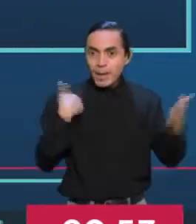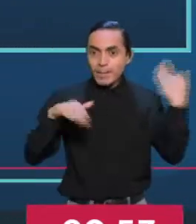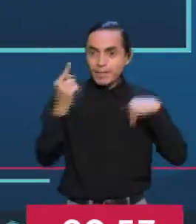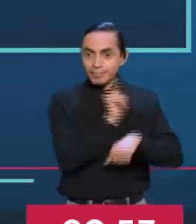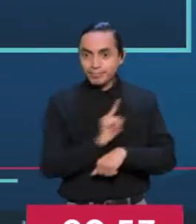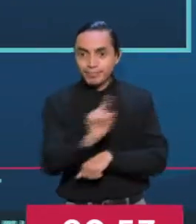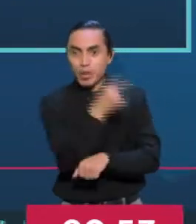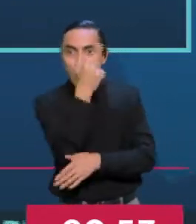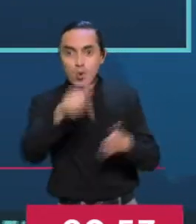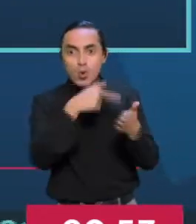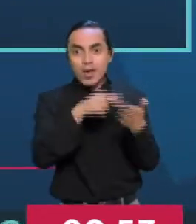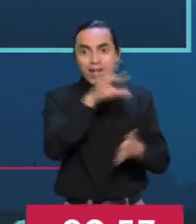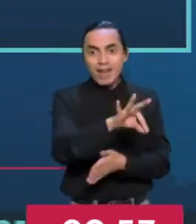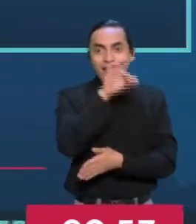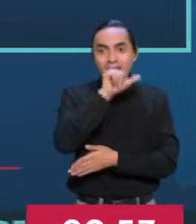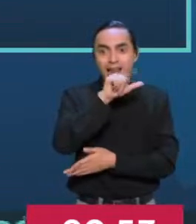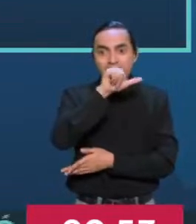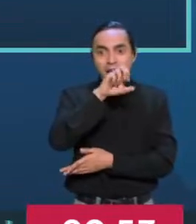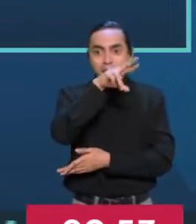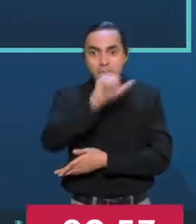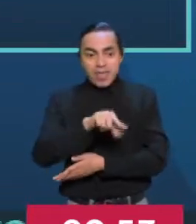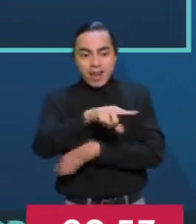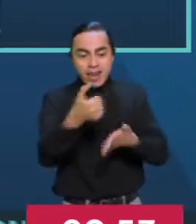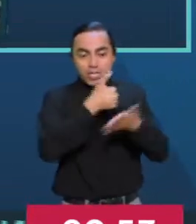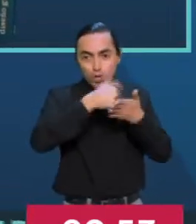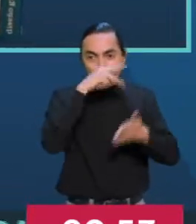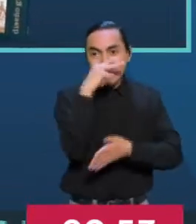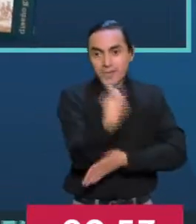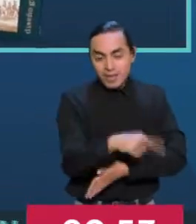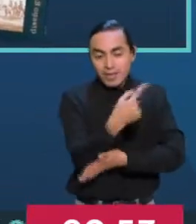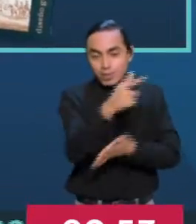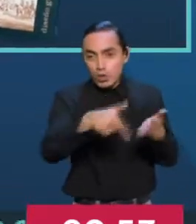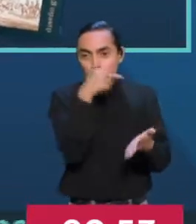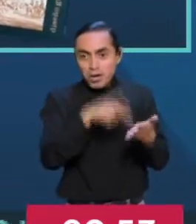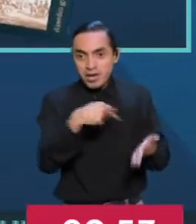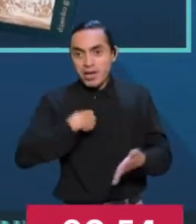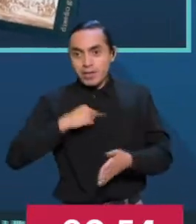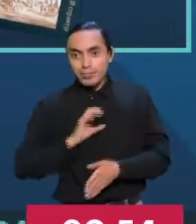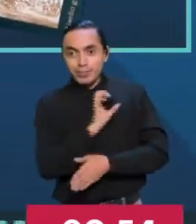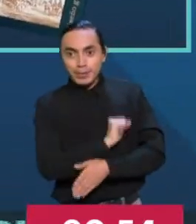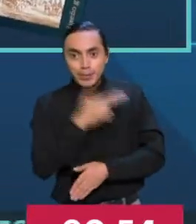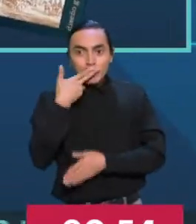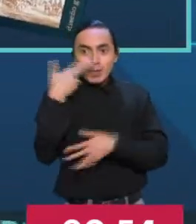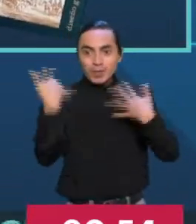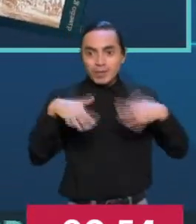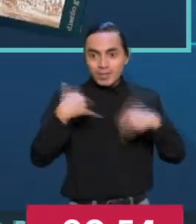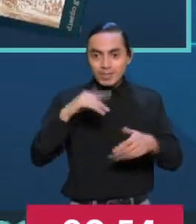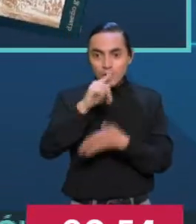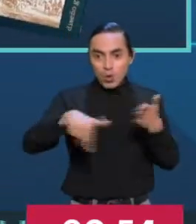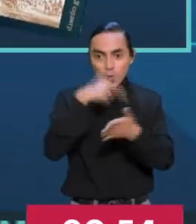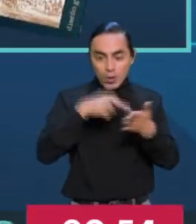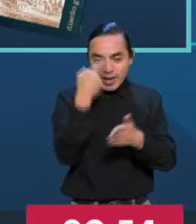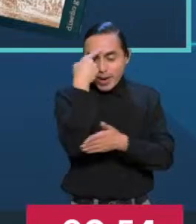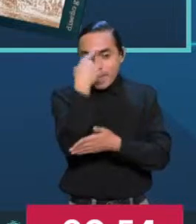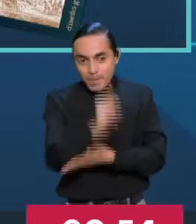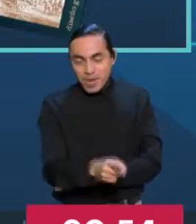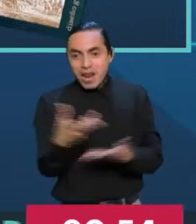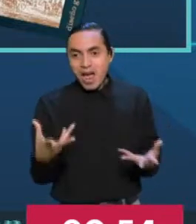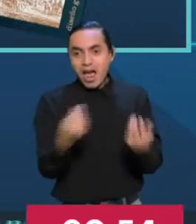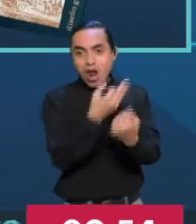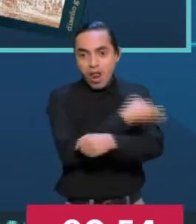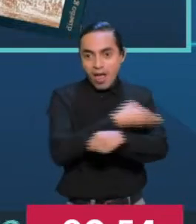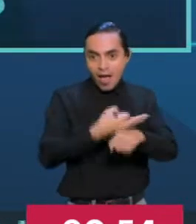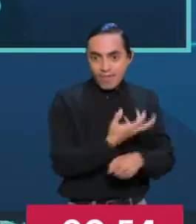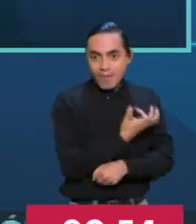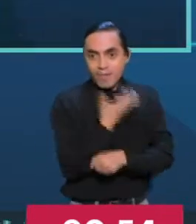ellos es nuestra Alameda Central en la Ciudad de México, que además es un lugar que a mí me encanta porque sigue siendo un espacio para ir con la familia, para